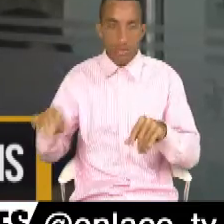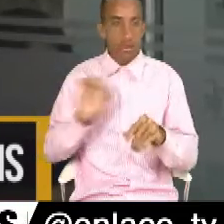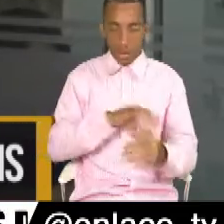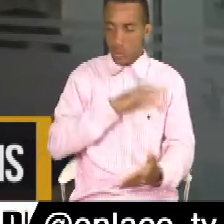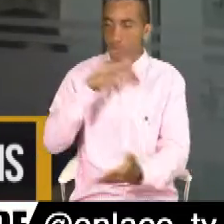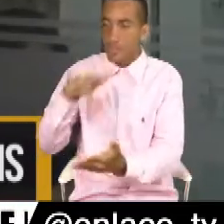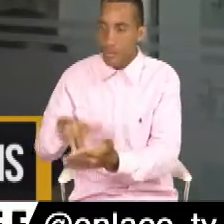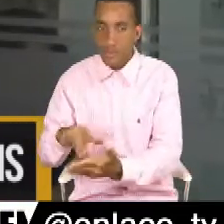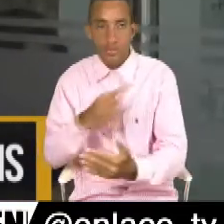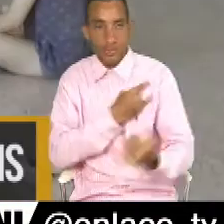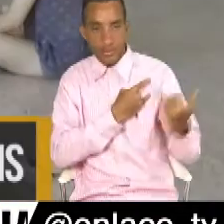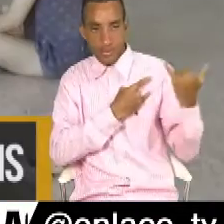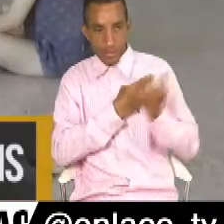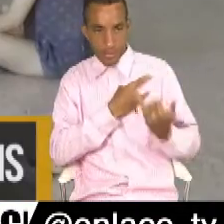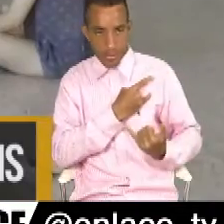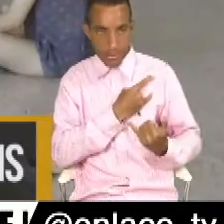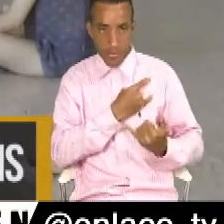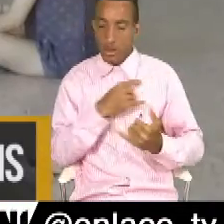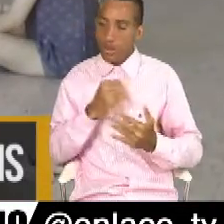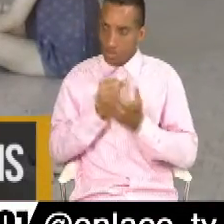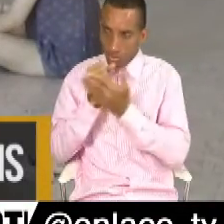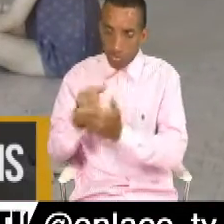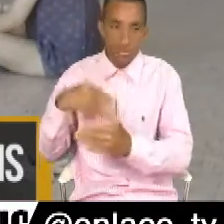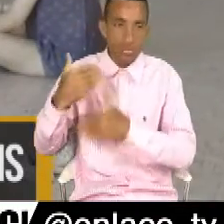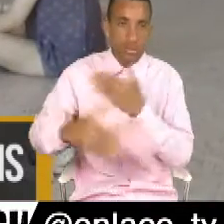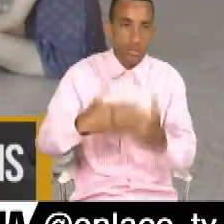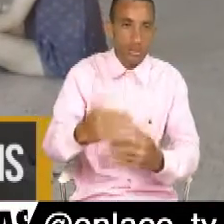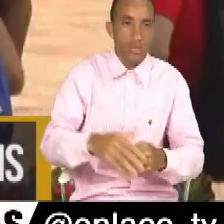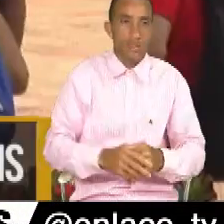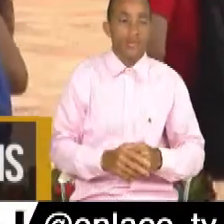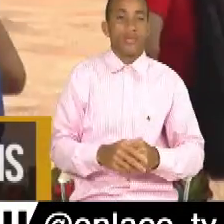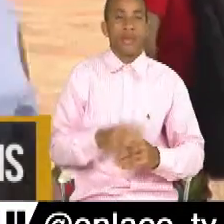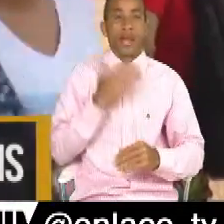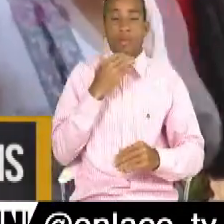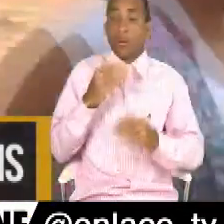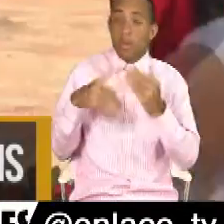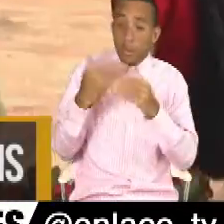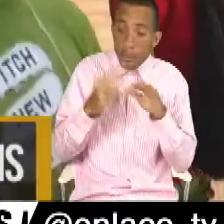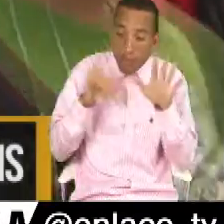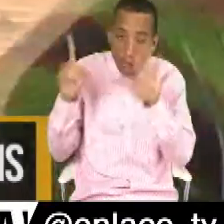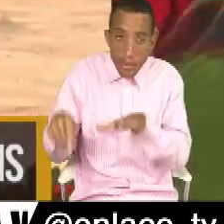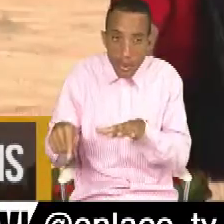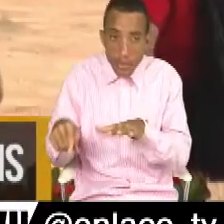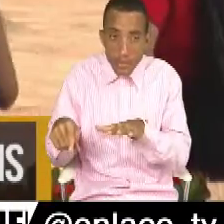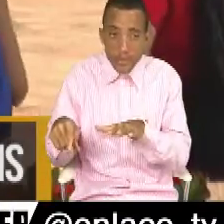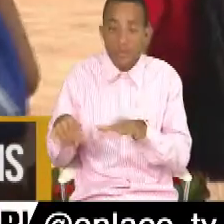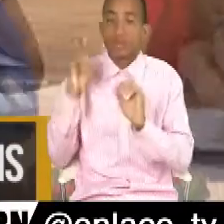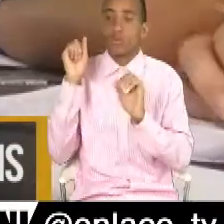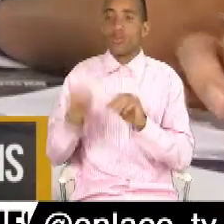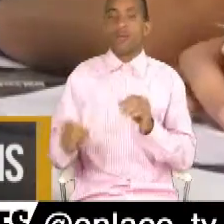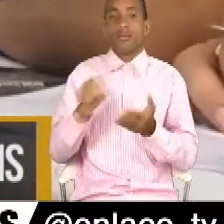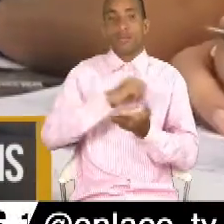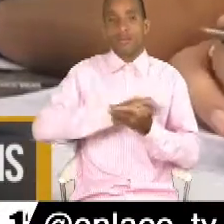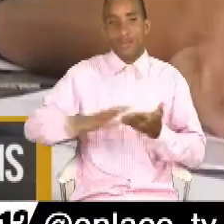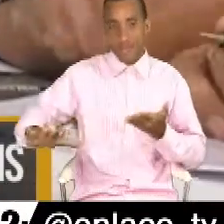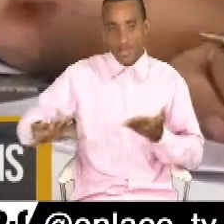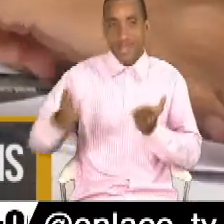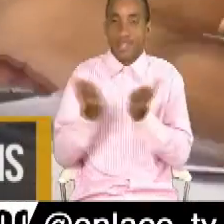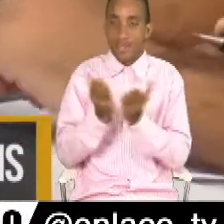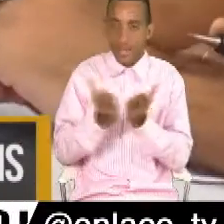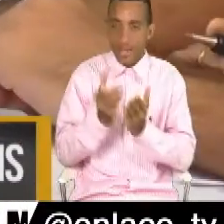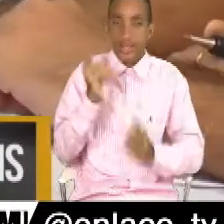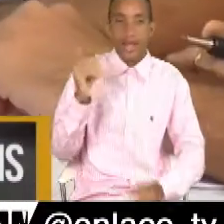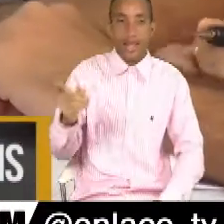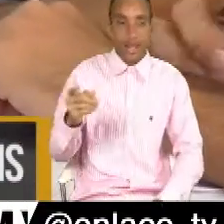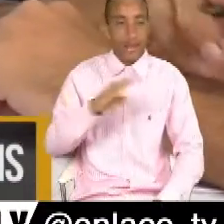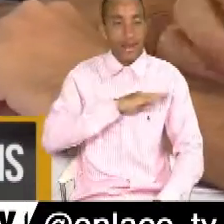les ayudaremos a hacer todo el proceso. Cabe mencionar que quienes se inscriban en el nivel introductorio pueden beneficiarse de las becas que otorga la Alcaldía de Barranca